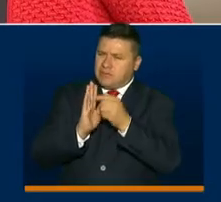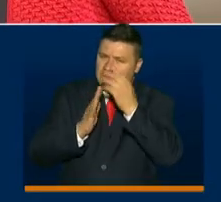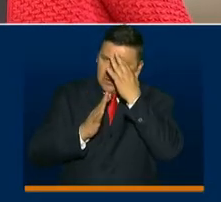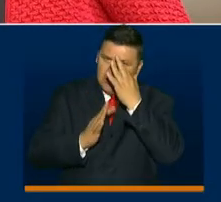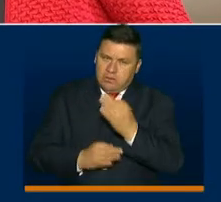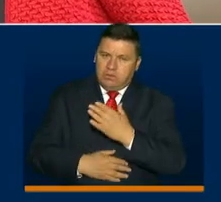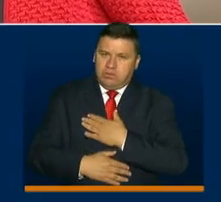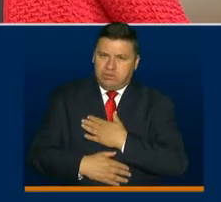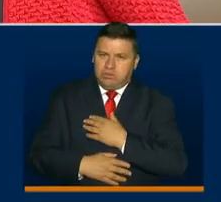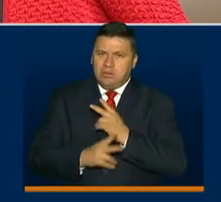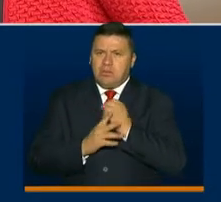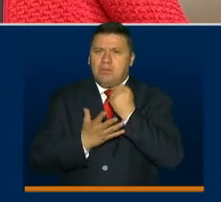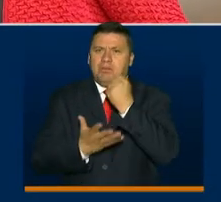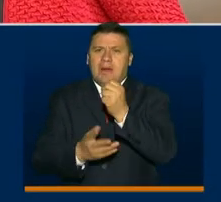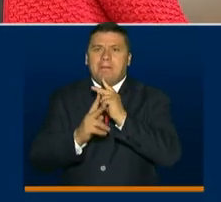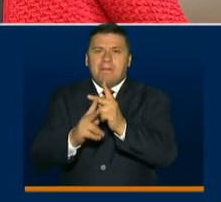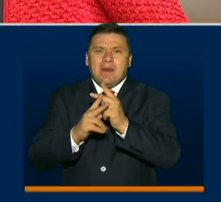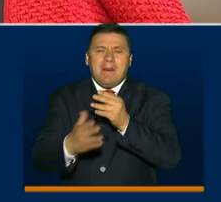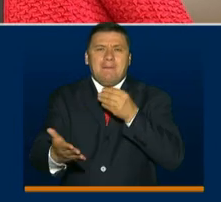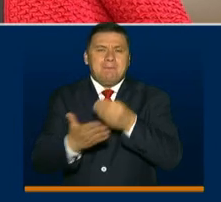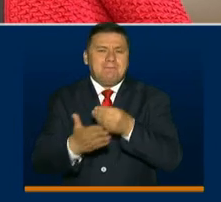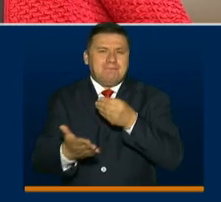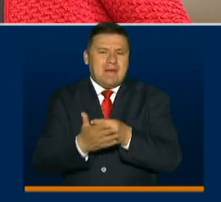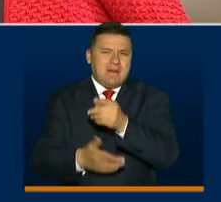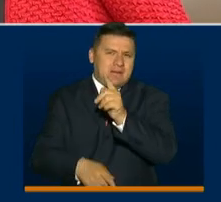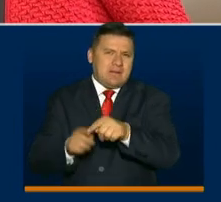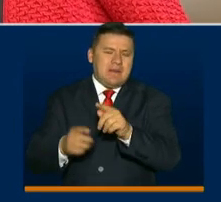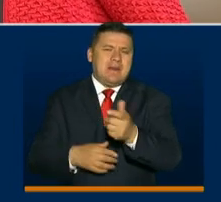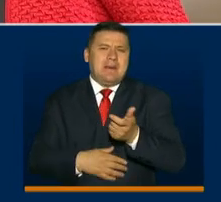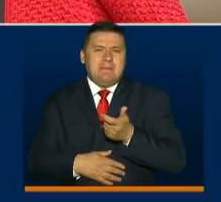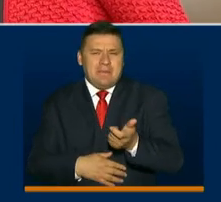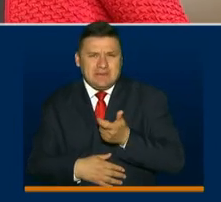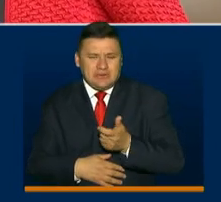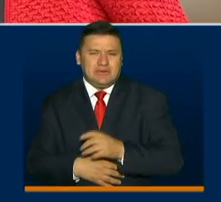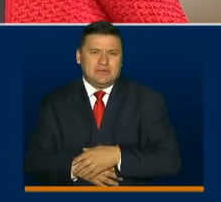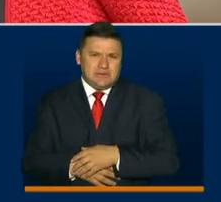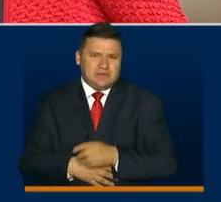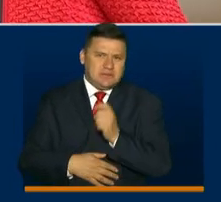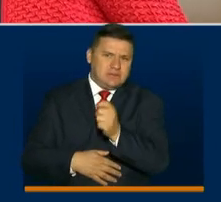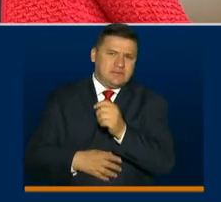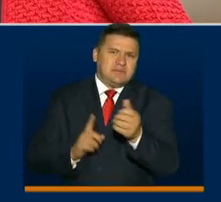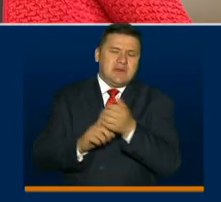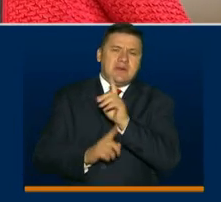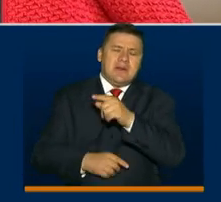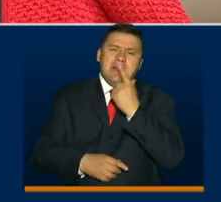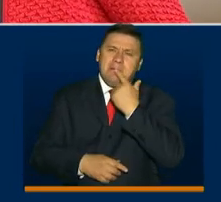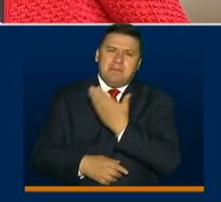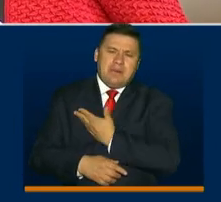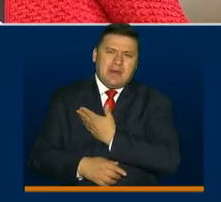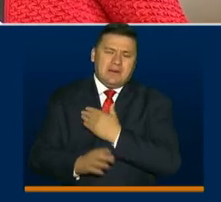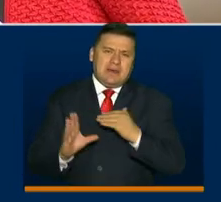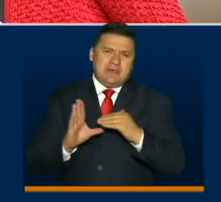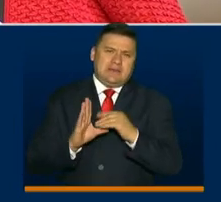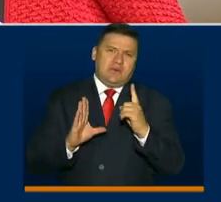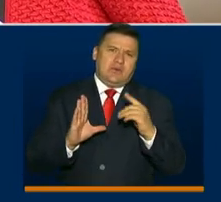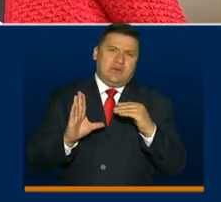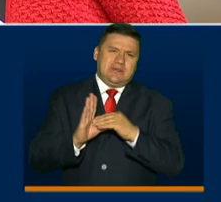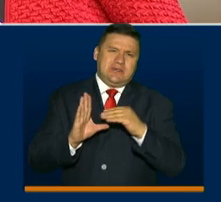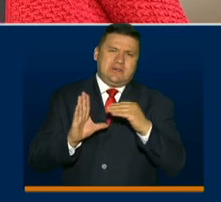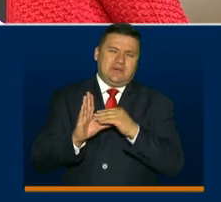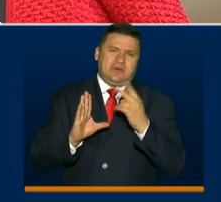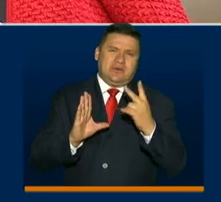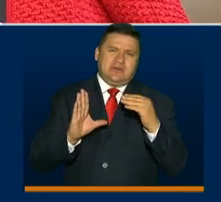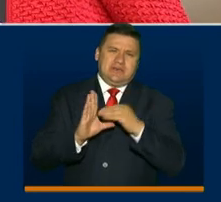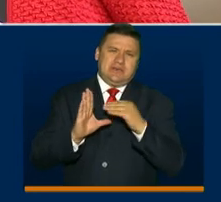alivios, el programa de créditos para el pago también de pensiones de padres en estratos 1, 2, 3 y